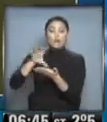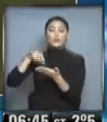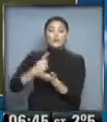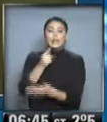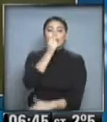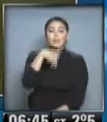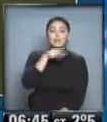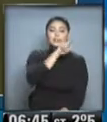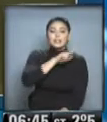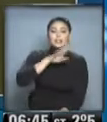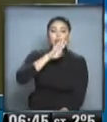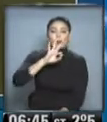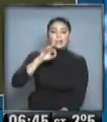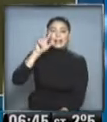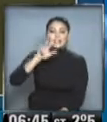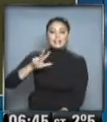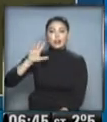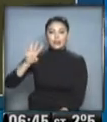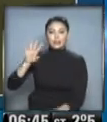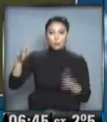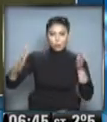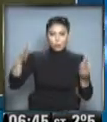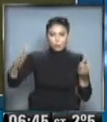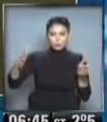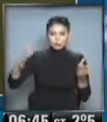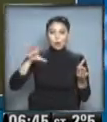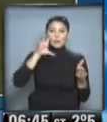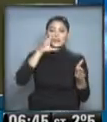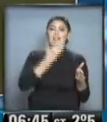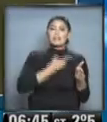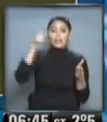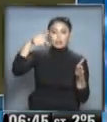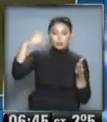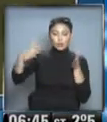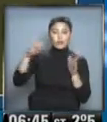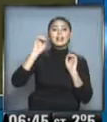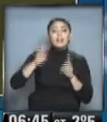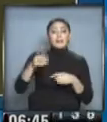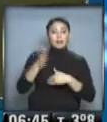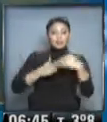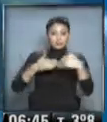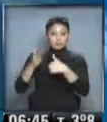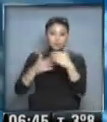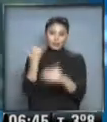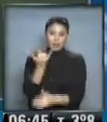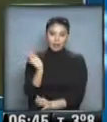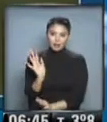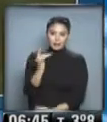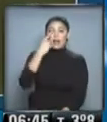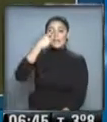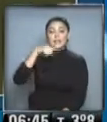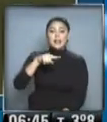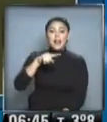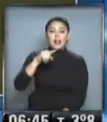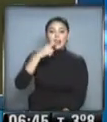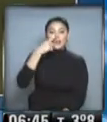kilómetros 340 y 344, al sur de la provincia de Santa Fe, también se realizan obras sobre la calzada. Y por último, vamos